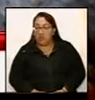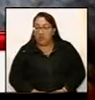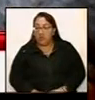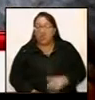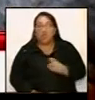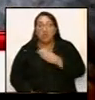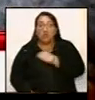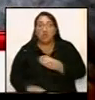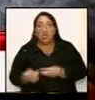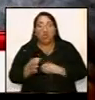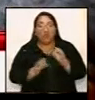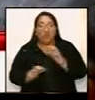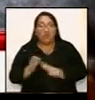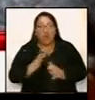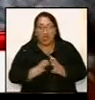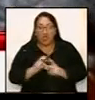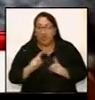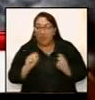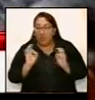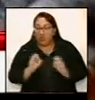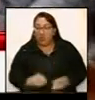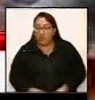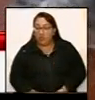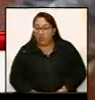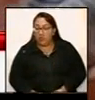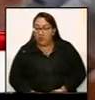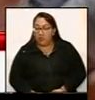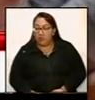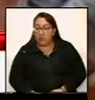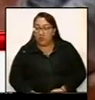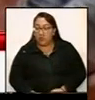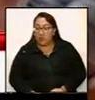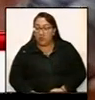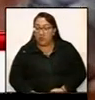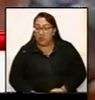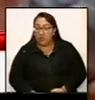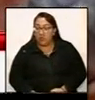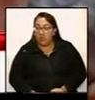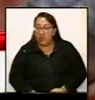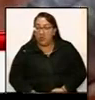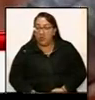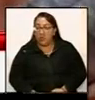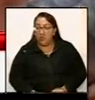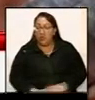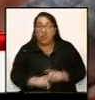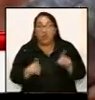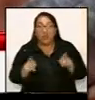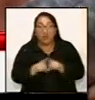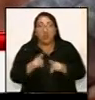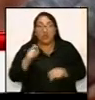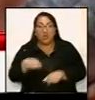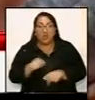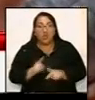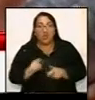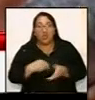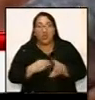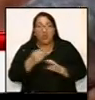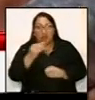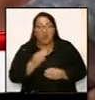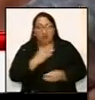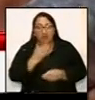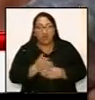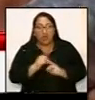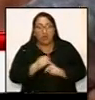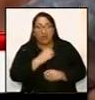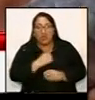de Economía y Finanzas, pero justamente parte del trabajo de ellos requiere de la inmunidad, si no tendrían realmente problemas